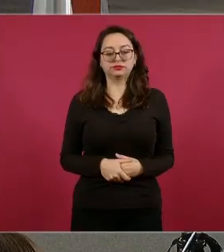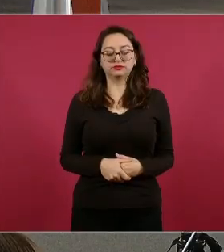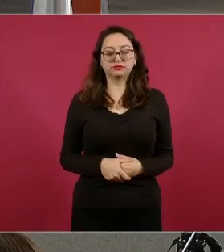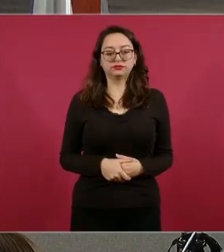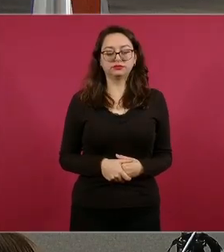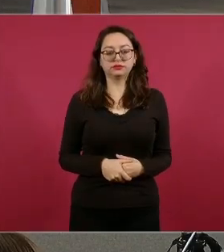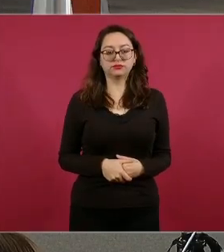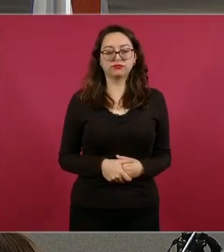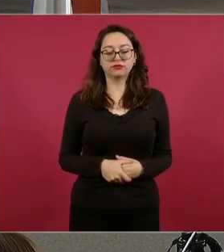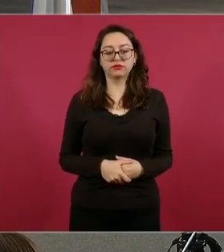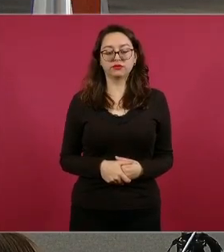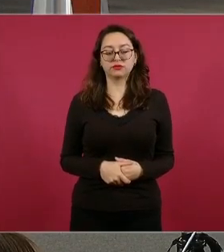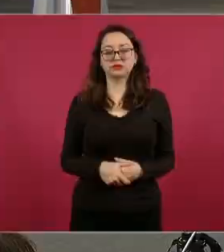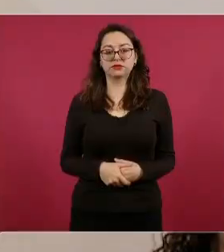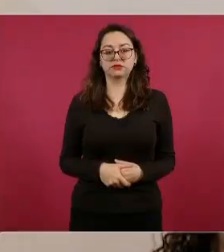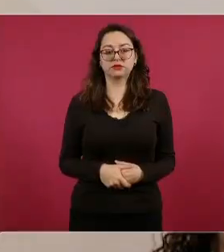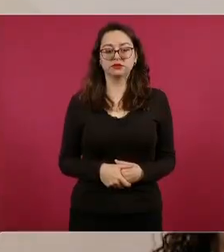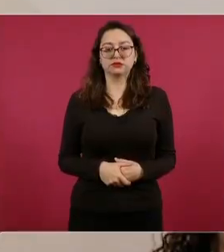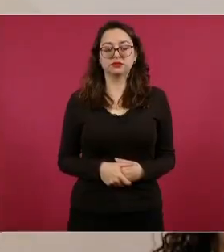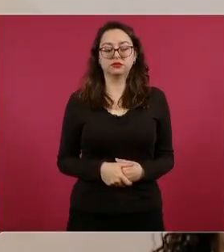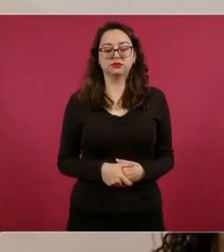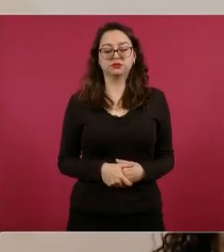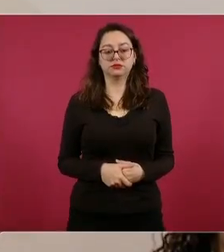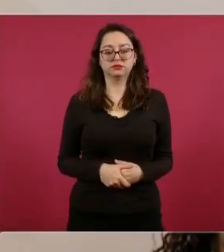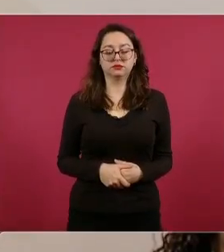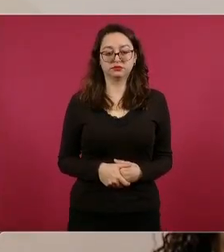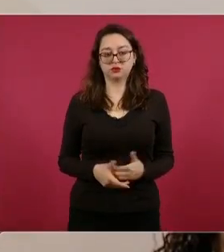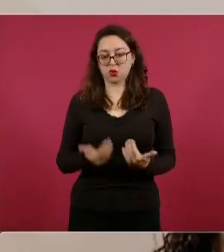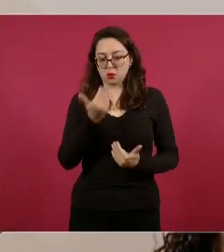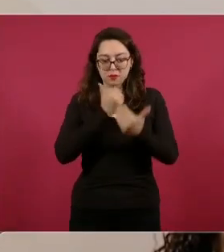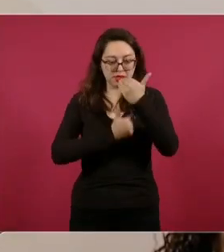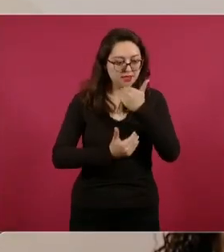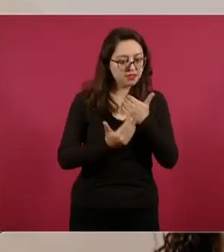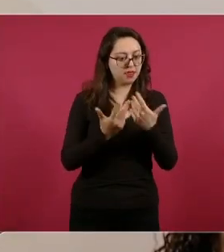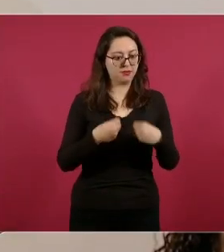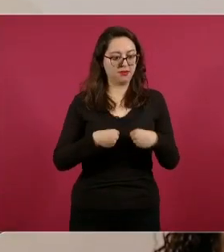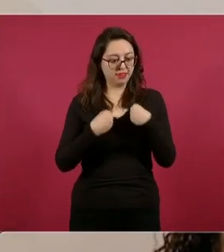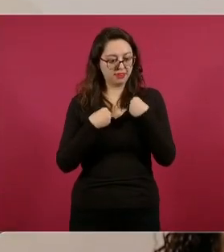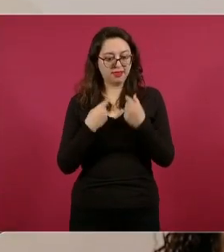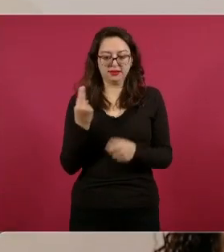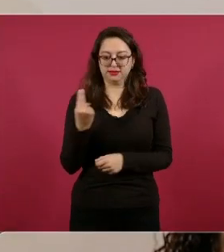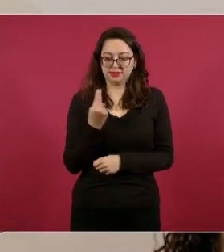es necesaria para la alimentación